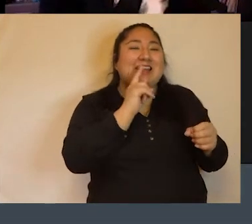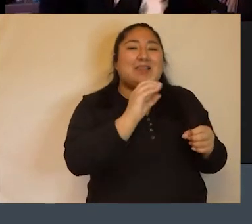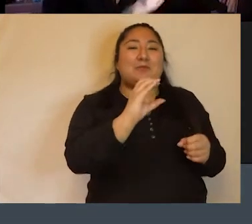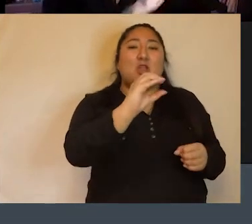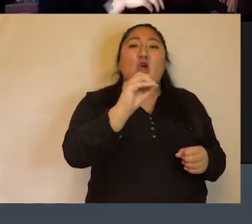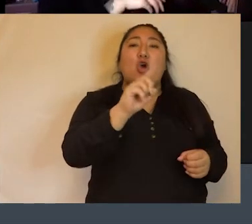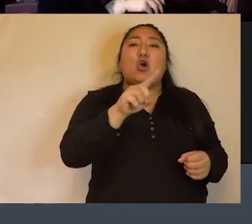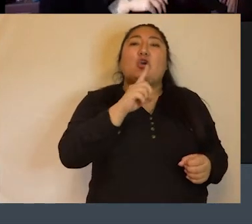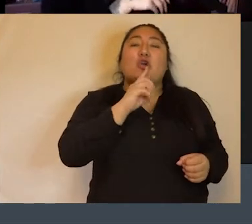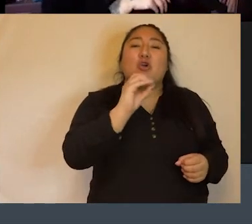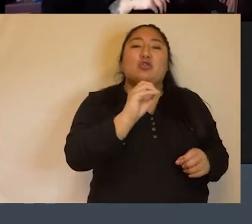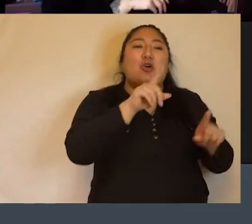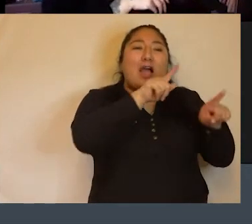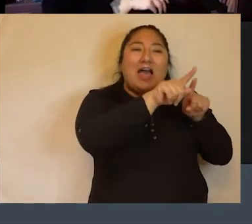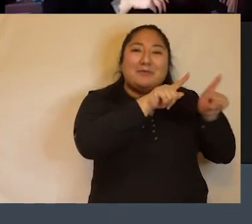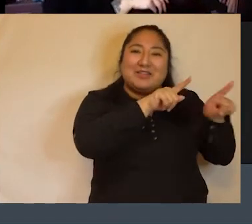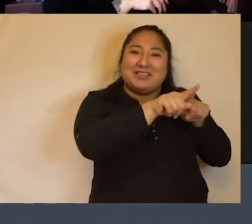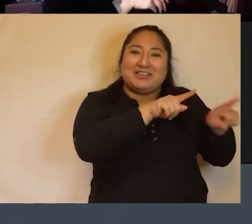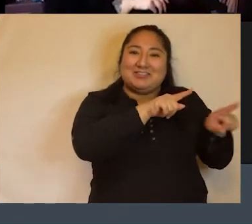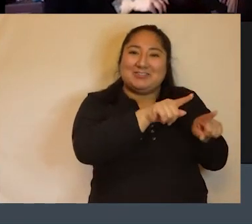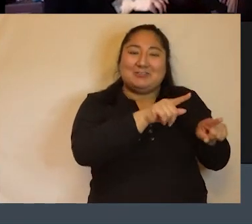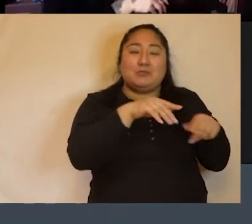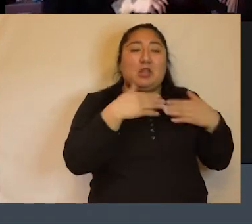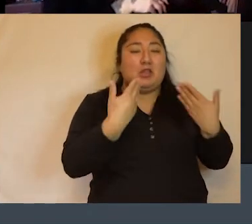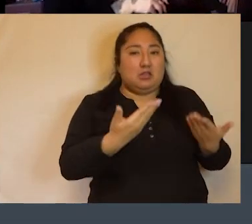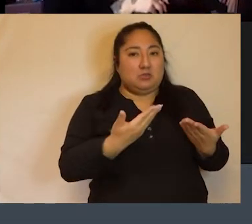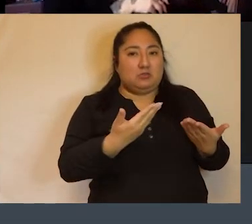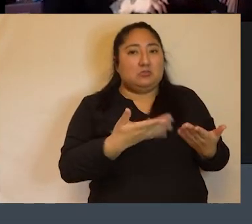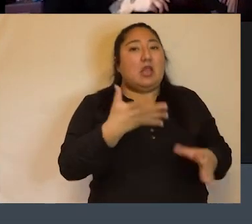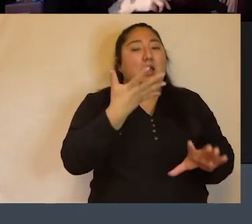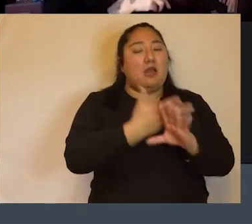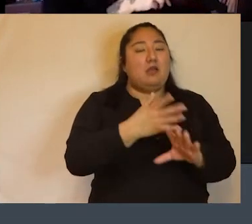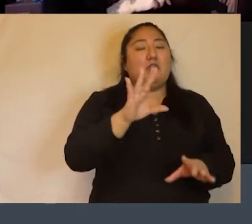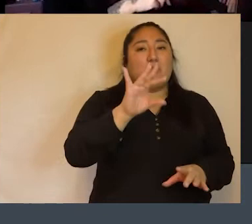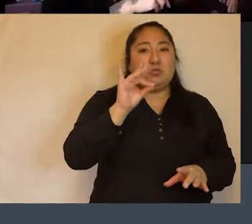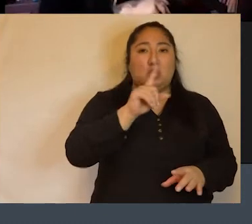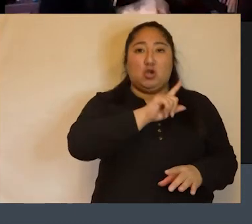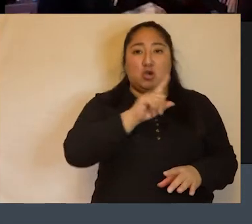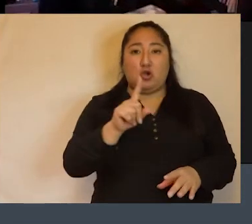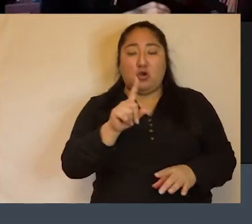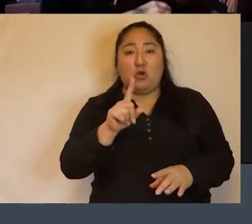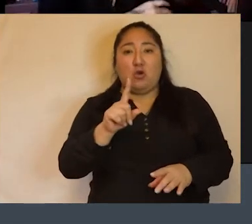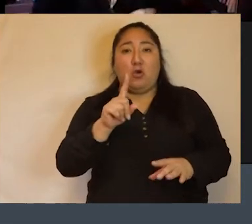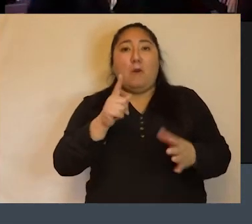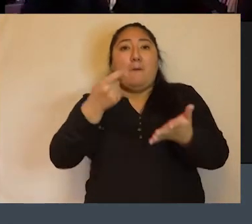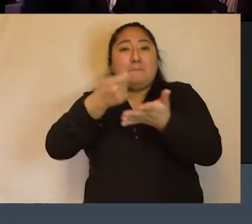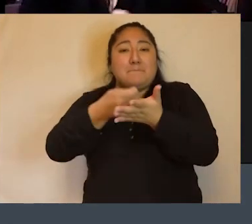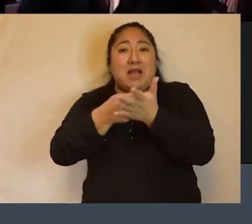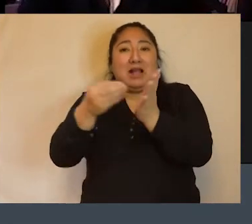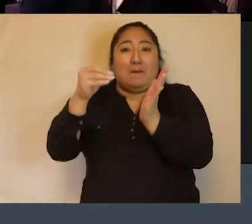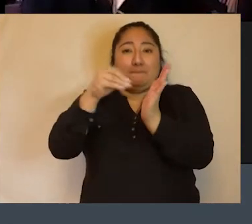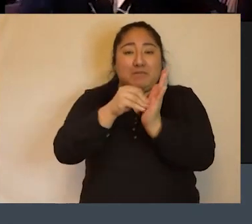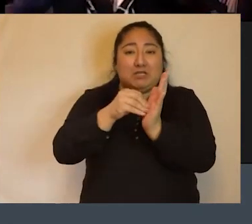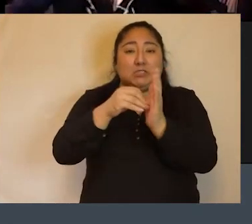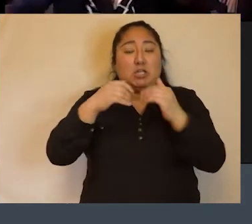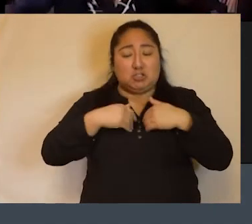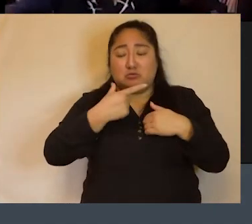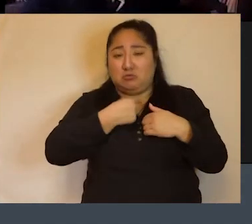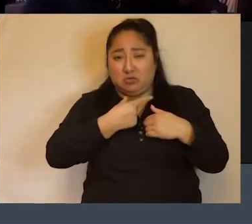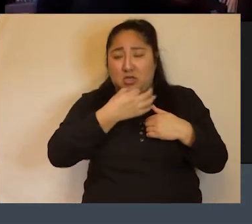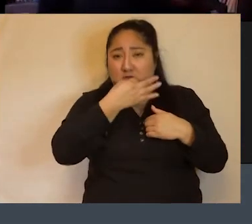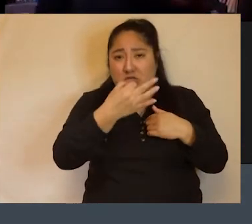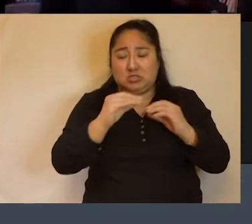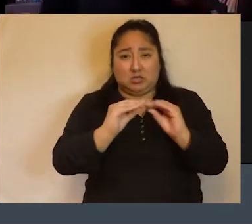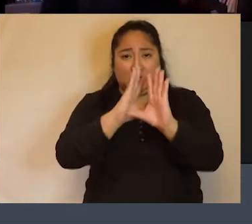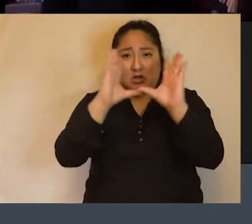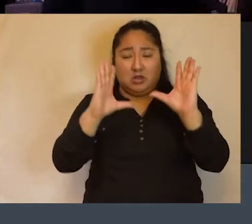costos de mantención, costos de administración. Por lo tanto, como tenemos una opción que no cobra, entonces, y solamente, quiero